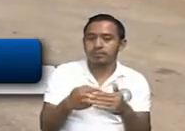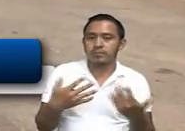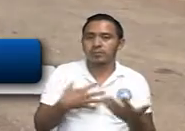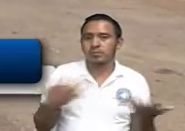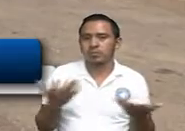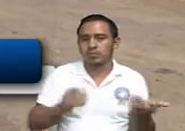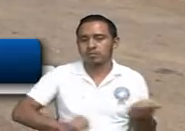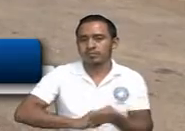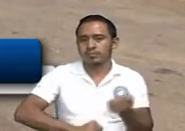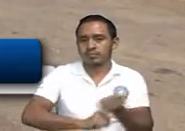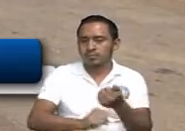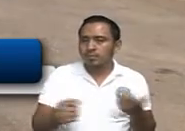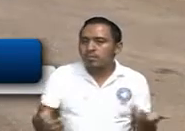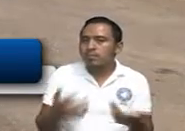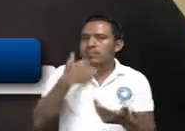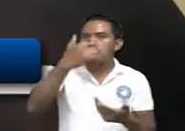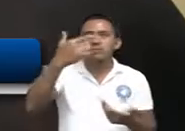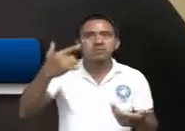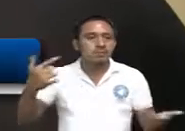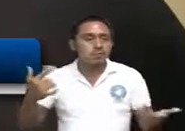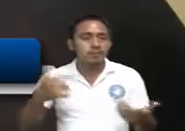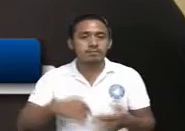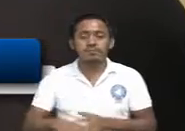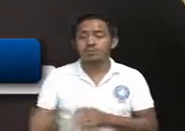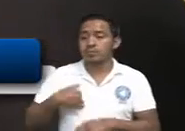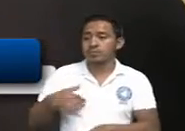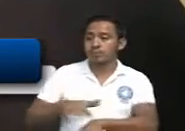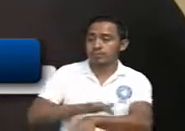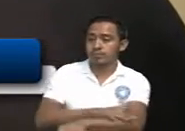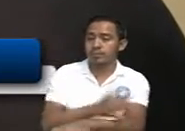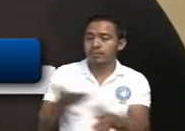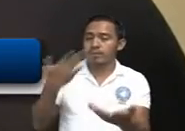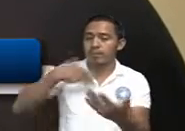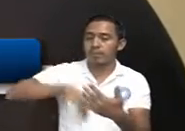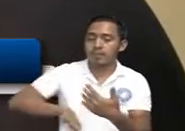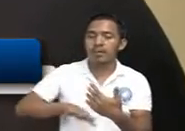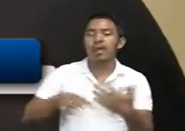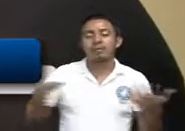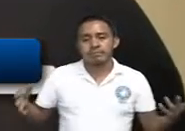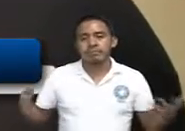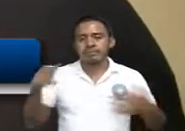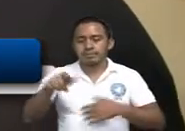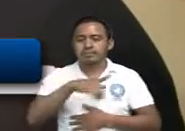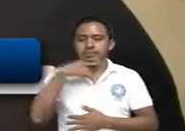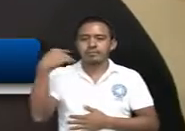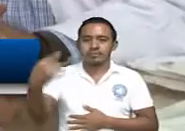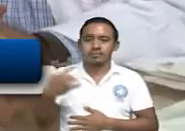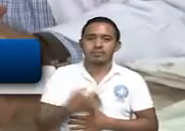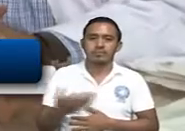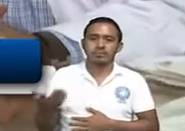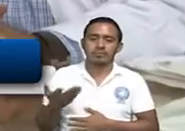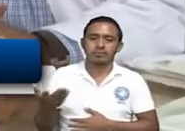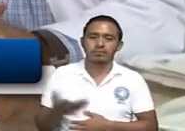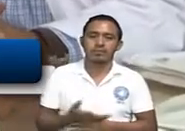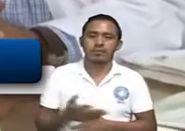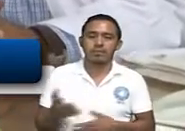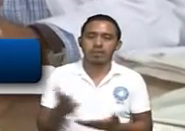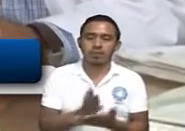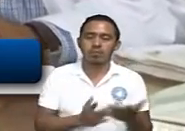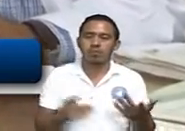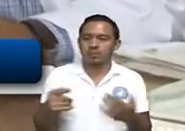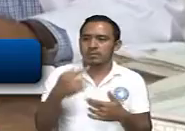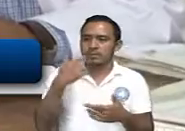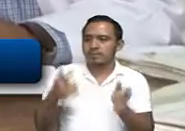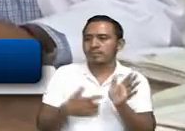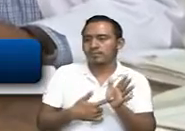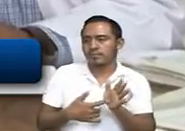auxilio. ¿Quién me va a auxiliar y en qué momento cuando yo me sienta mal? ¿Verdad? Entonces, efectivamente, por eso es que algunas algunas predisposiciones específicas,